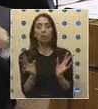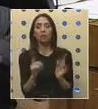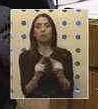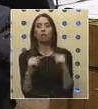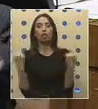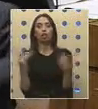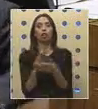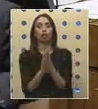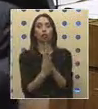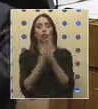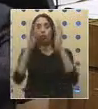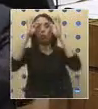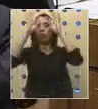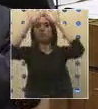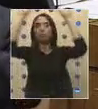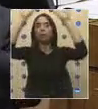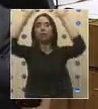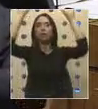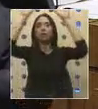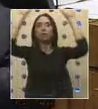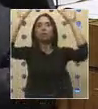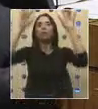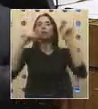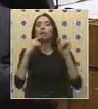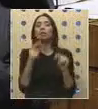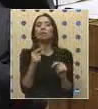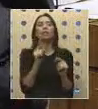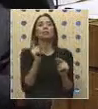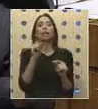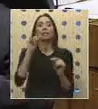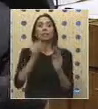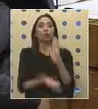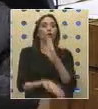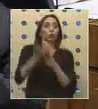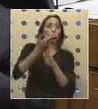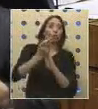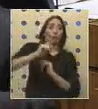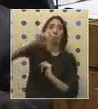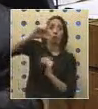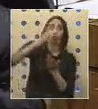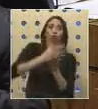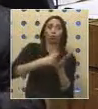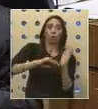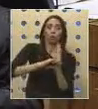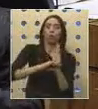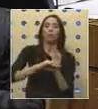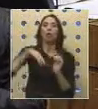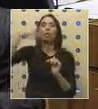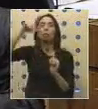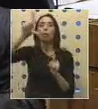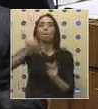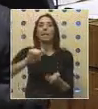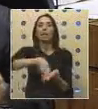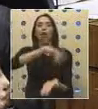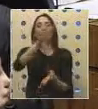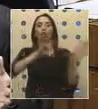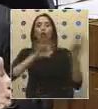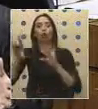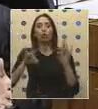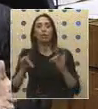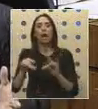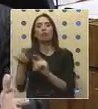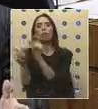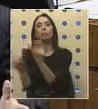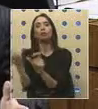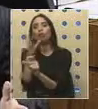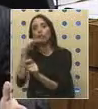nos quedamos en la estratosfera y seguimos insistiendo que la afectación de empleo, que esto tiene que ver con los que menos calificados, yo no digo que eso